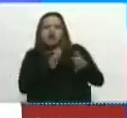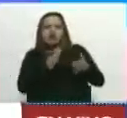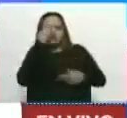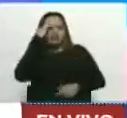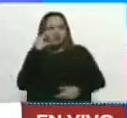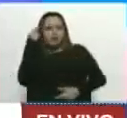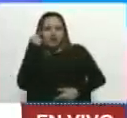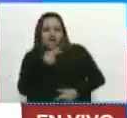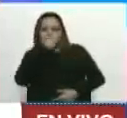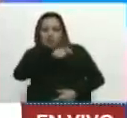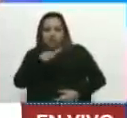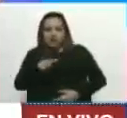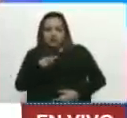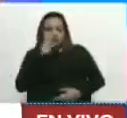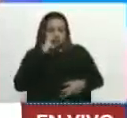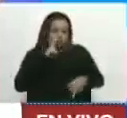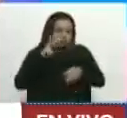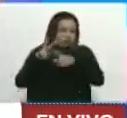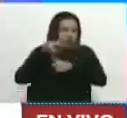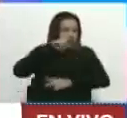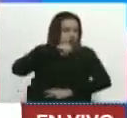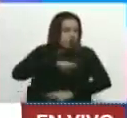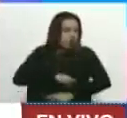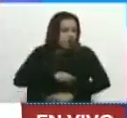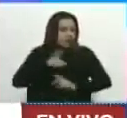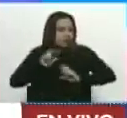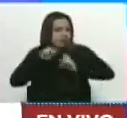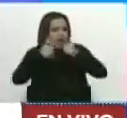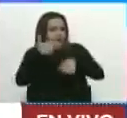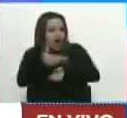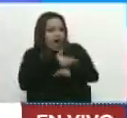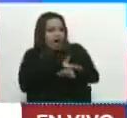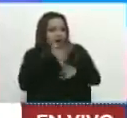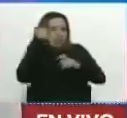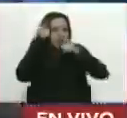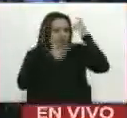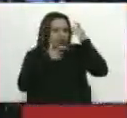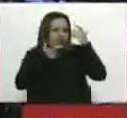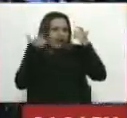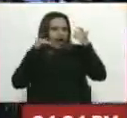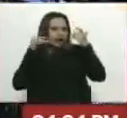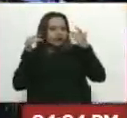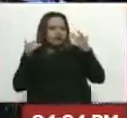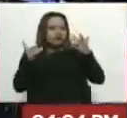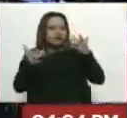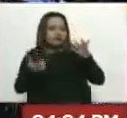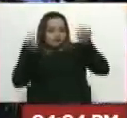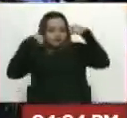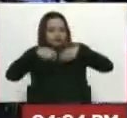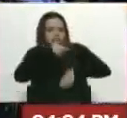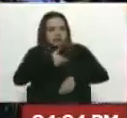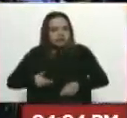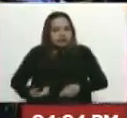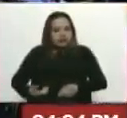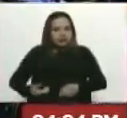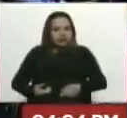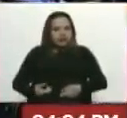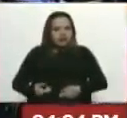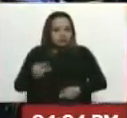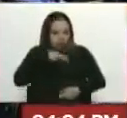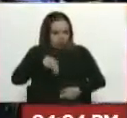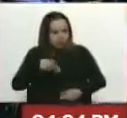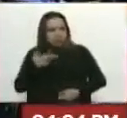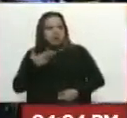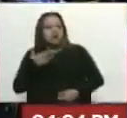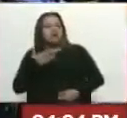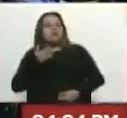bolivariano, y cuando mira la historia partiendo desde antes de que él fuera comandante, uno podría asumir, porque